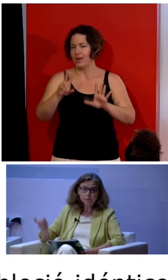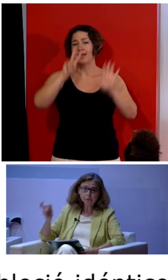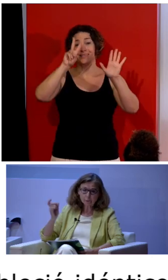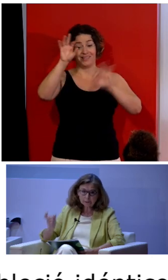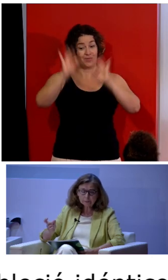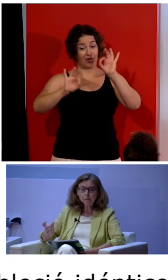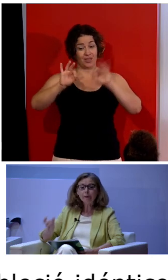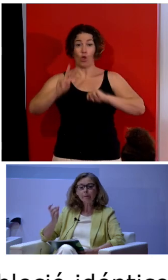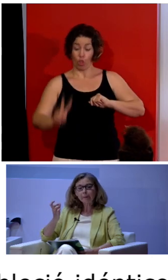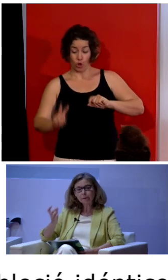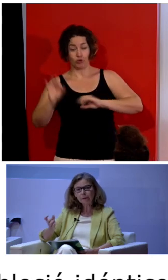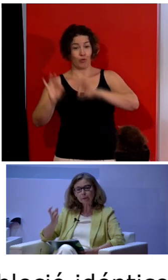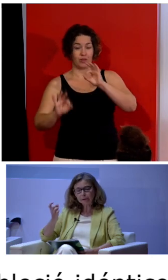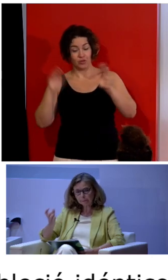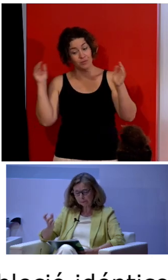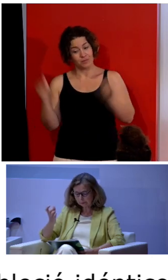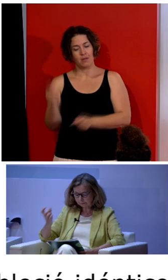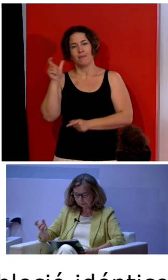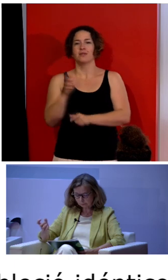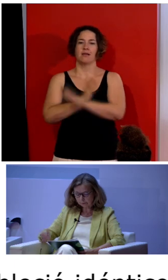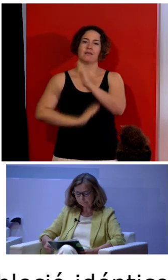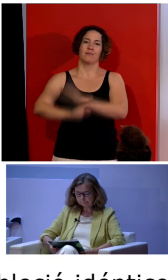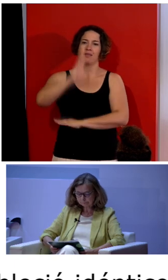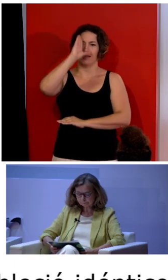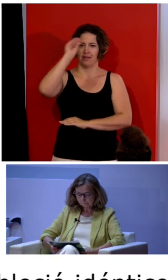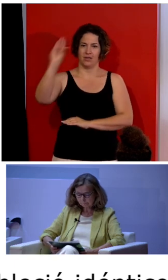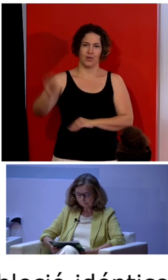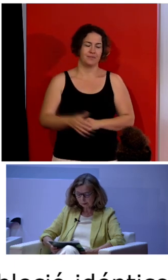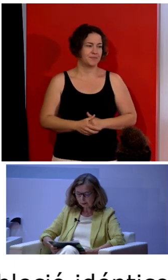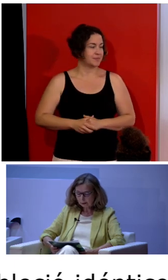7%, 2% para personas con discapacidad intelectual.